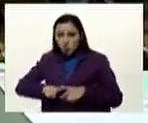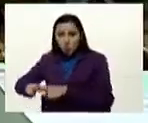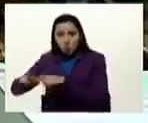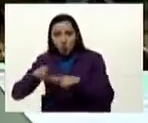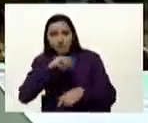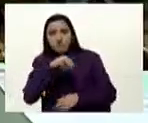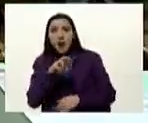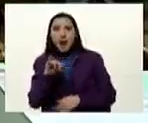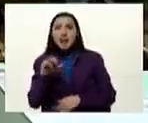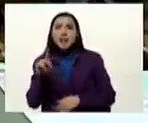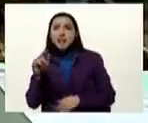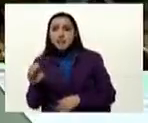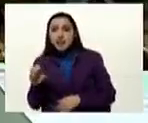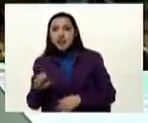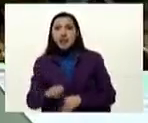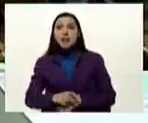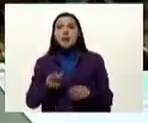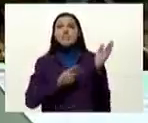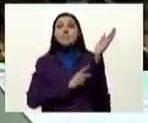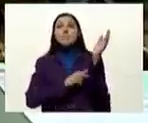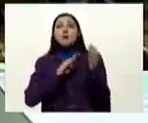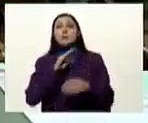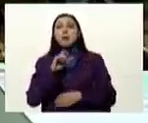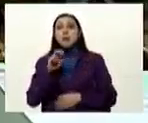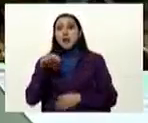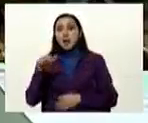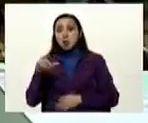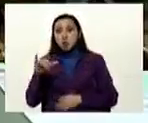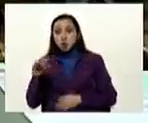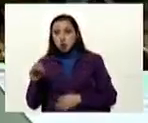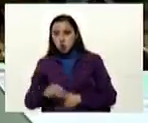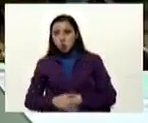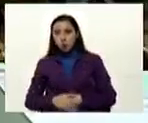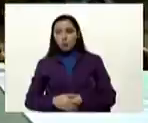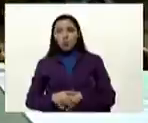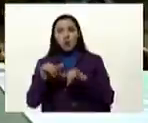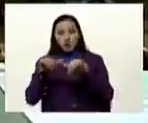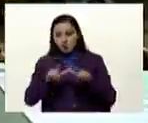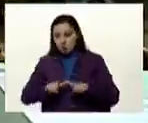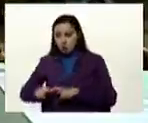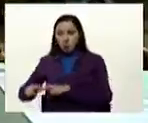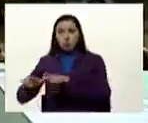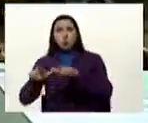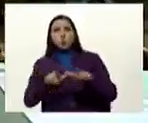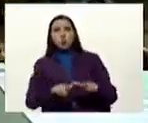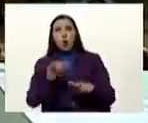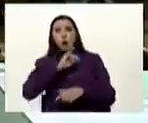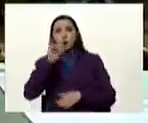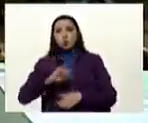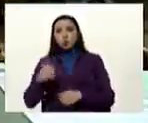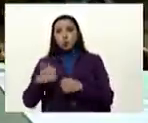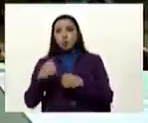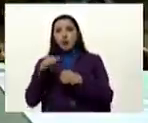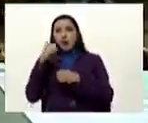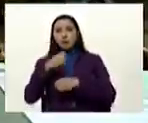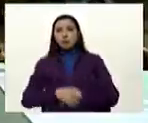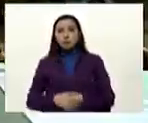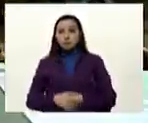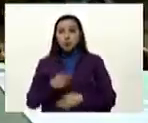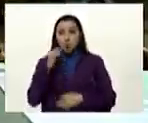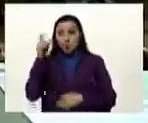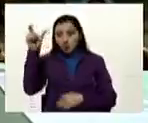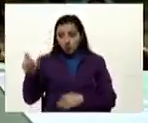atrás, en la parroquia Venancio Pulgar, allá en el Marite. Allá está el